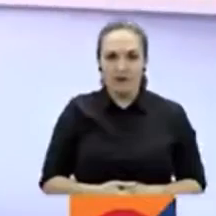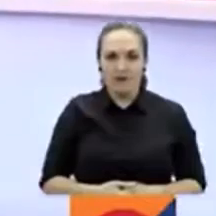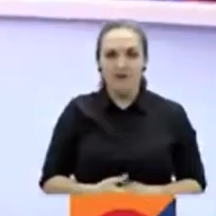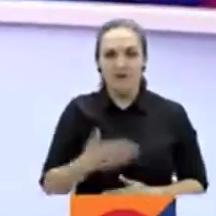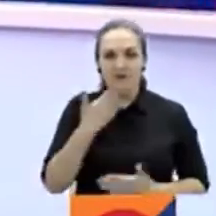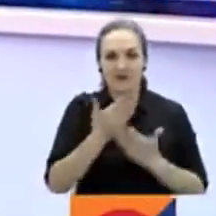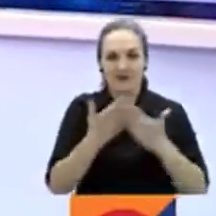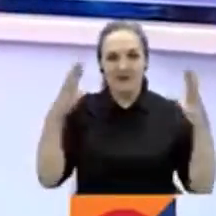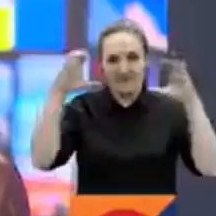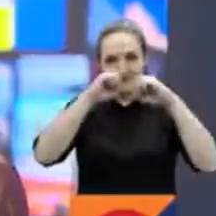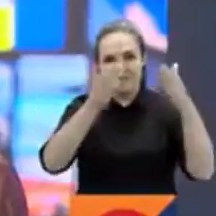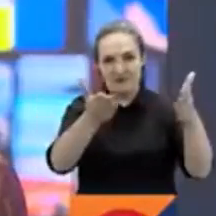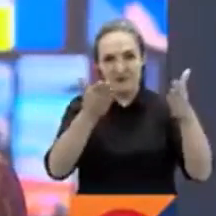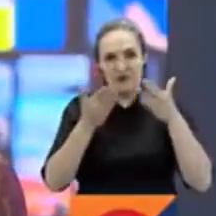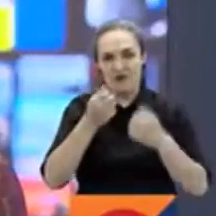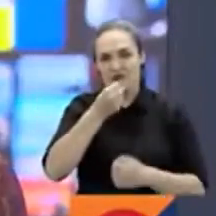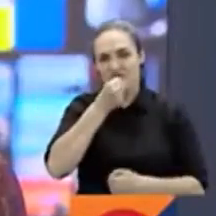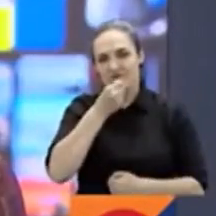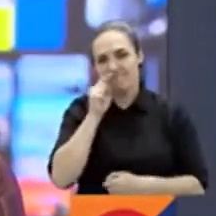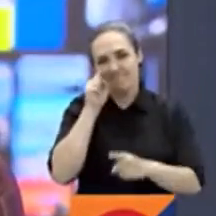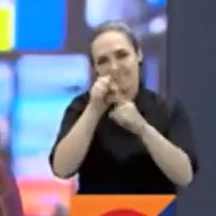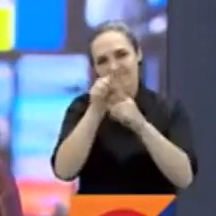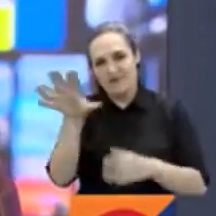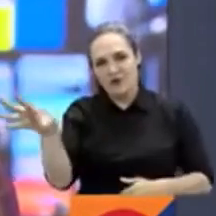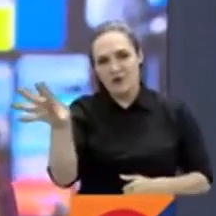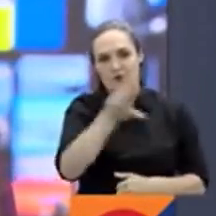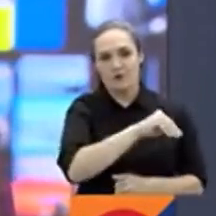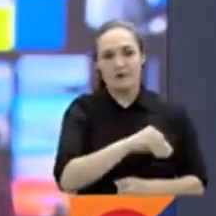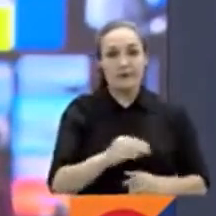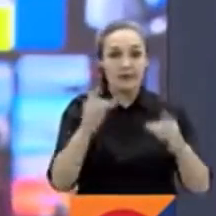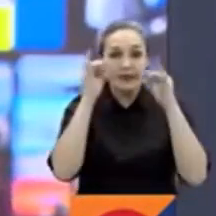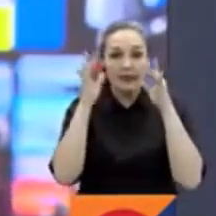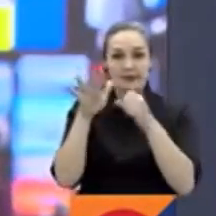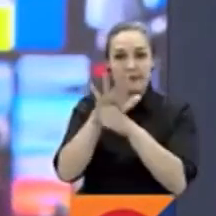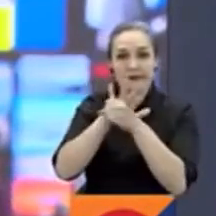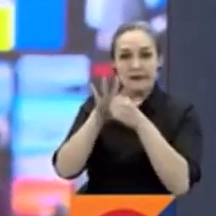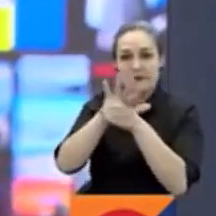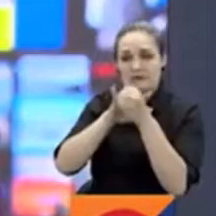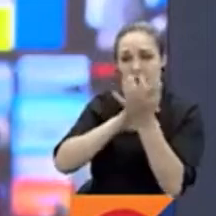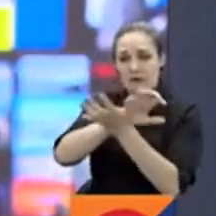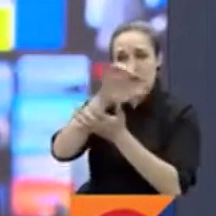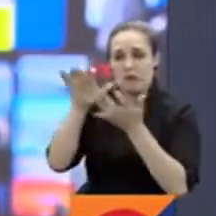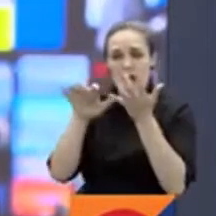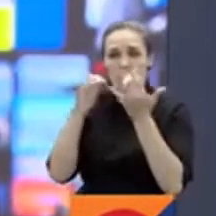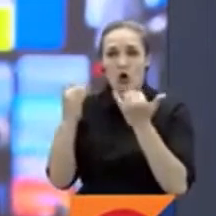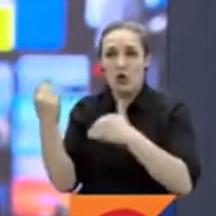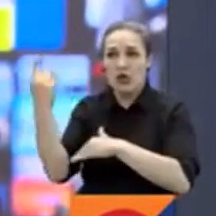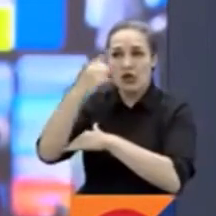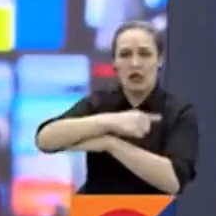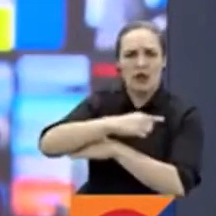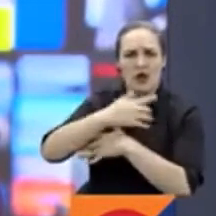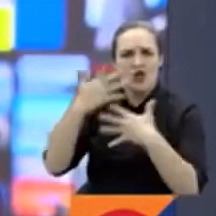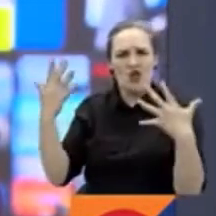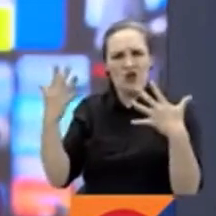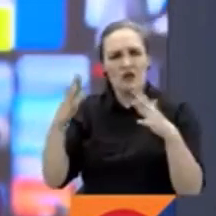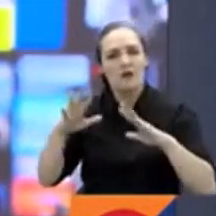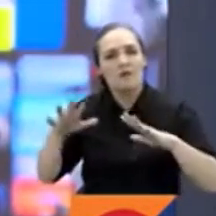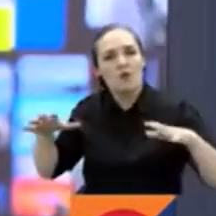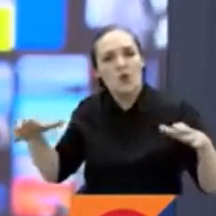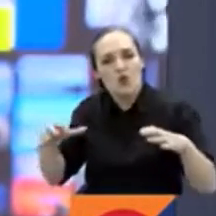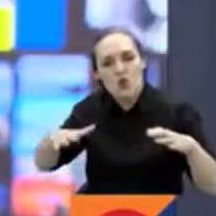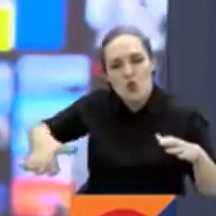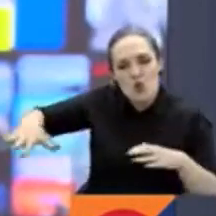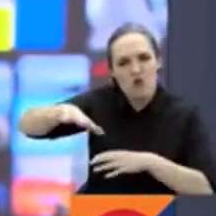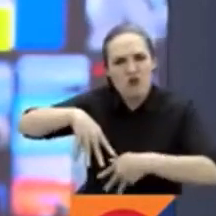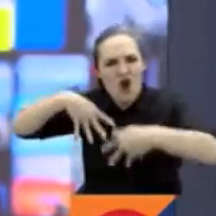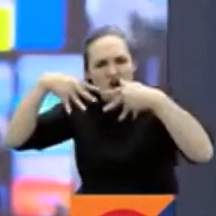Buenas noches y bienvenidos al noticiero de todos. En una grave afectación al orden público derivó la jornada de protestas que mineros han mantenido desde el